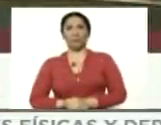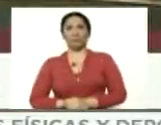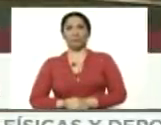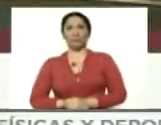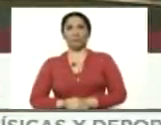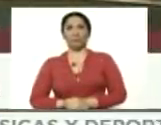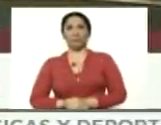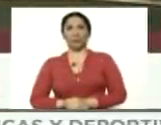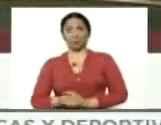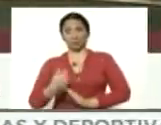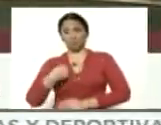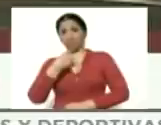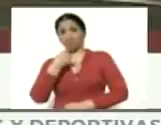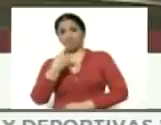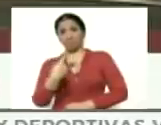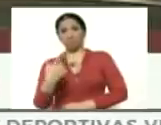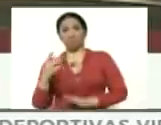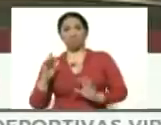Les mencionaba que